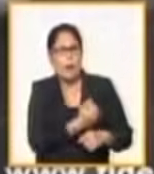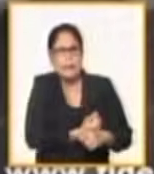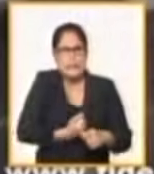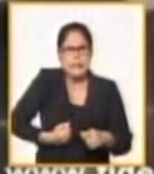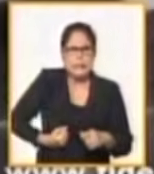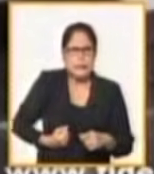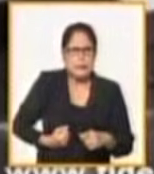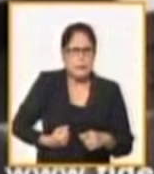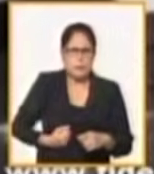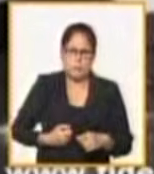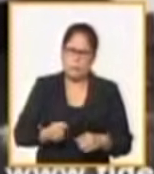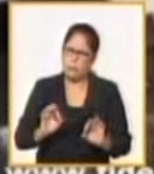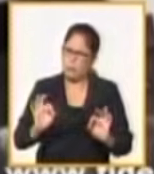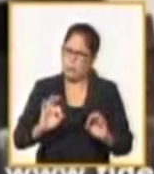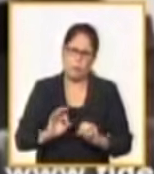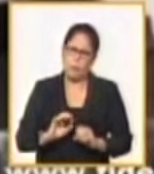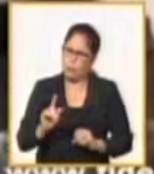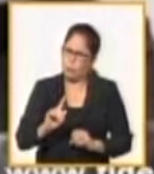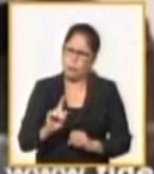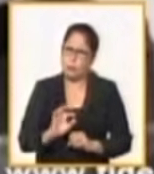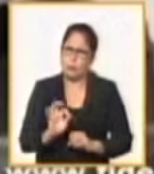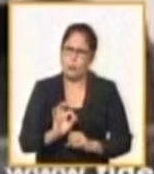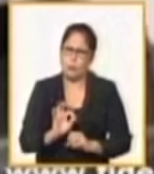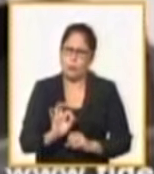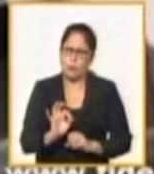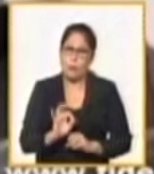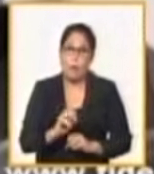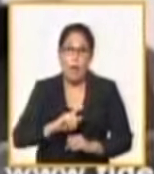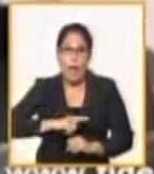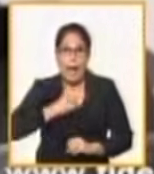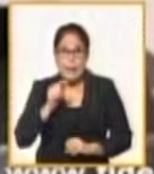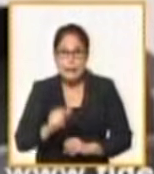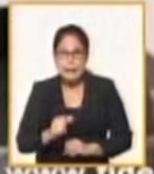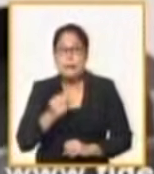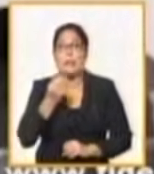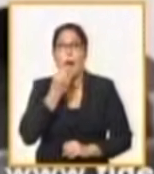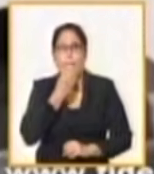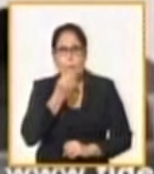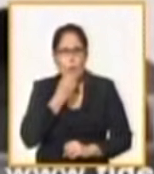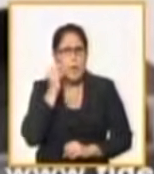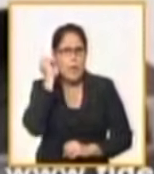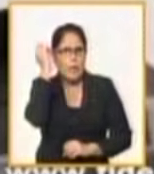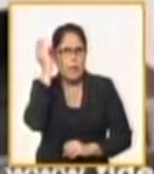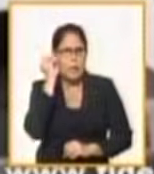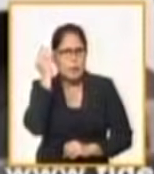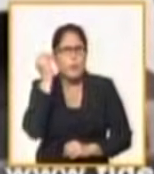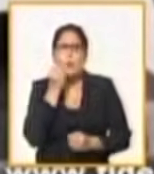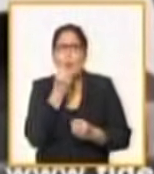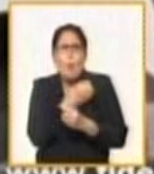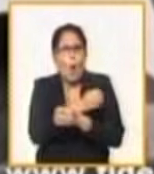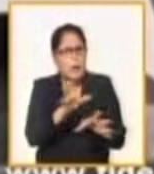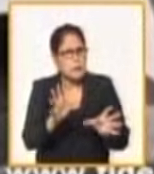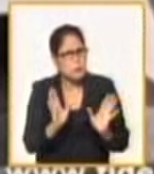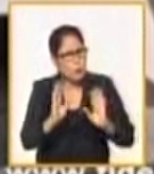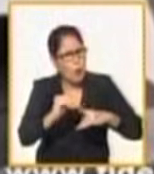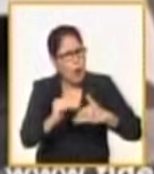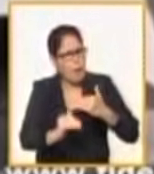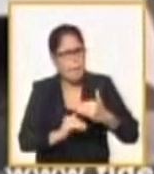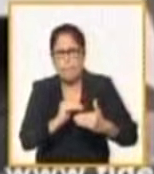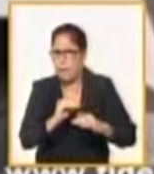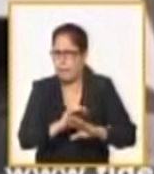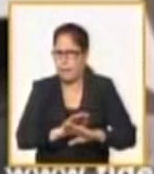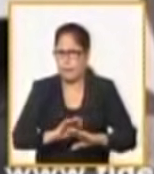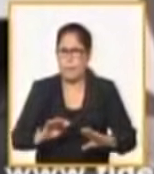sacrificar el valor de sus creaciones. ¿Y por qué